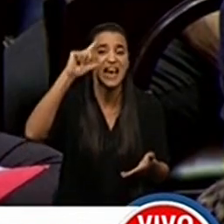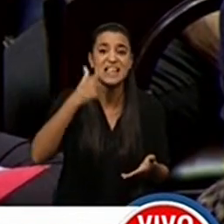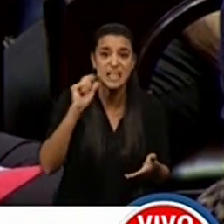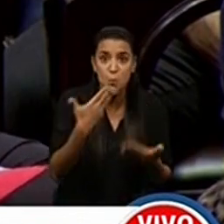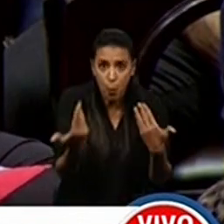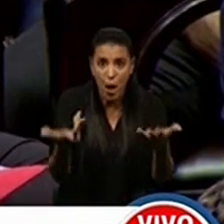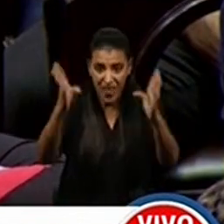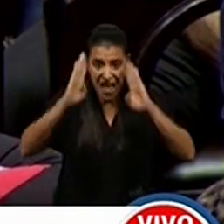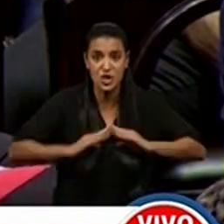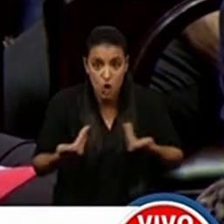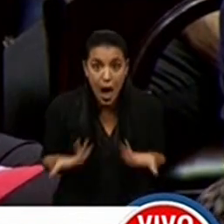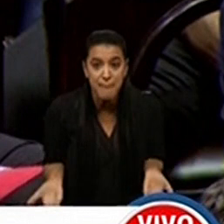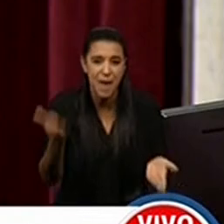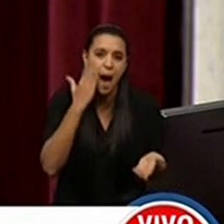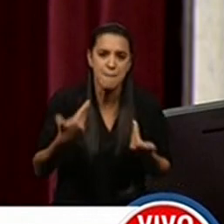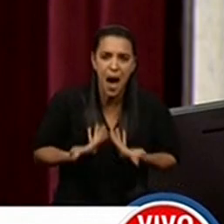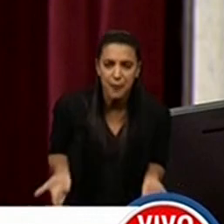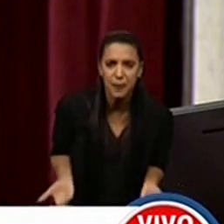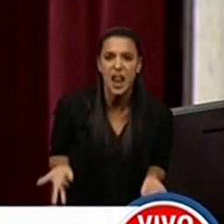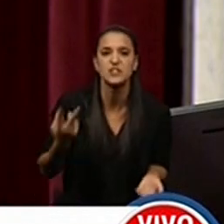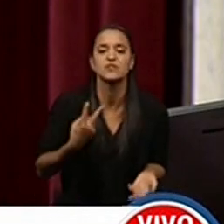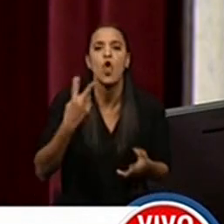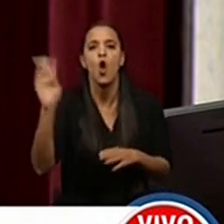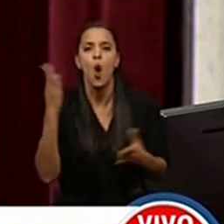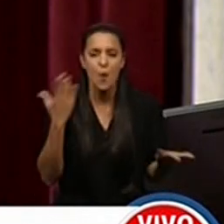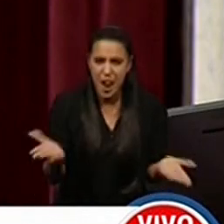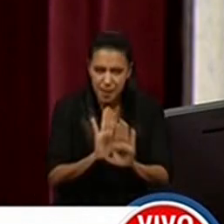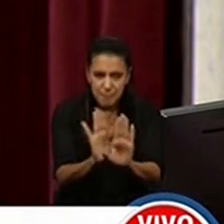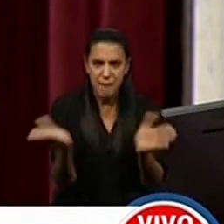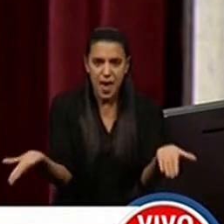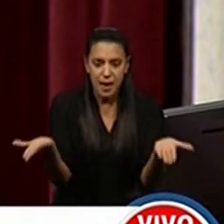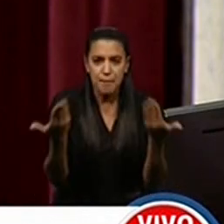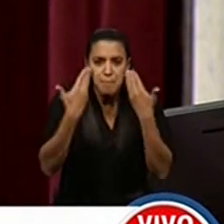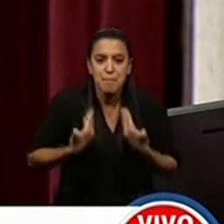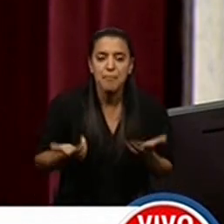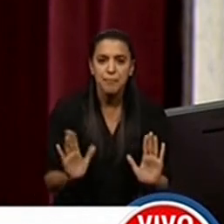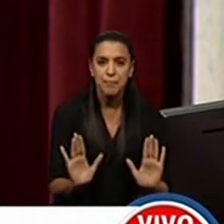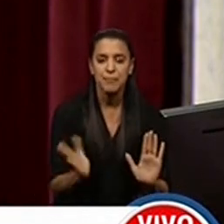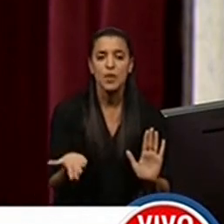mí? Silencio, por favor. De no tener doble estándar. Entiendo, entiendo.